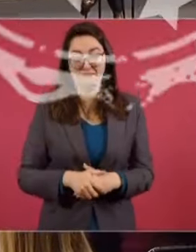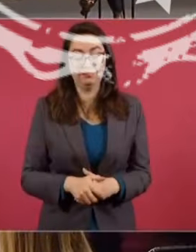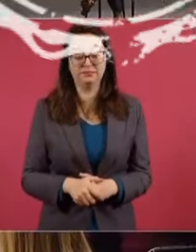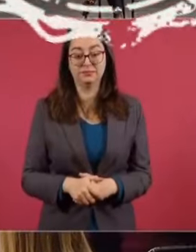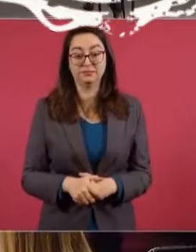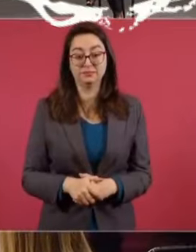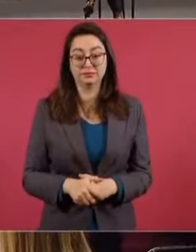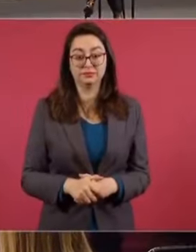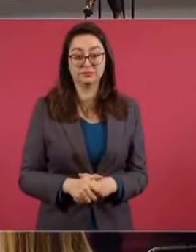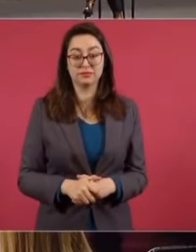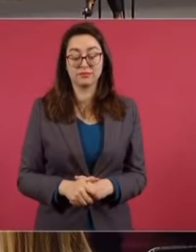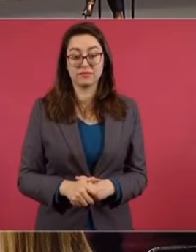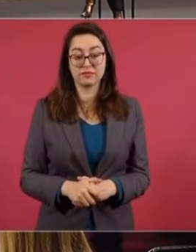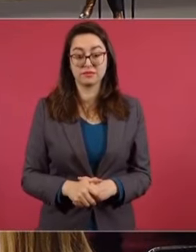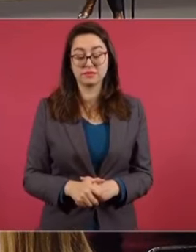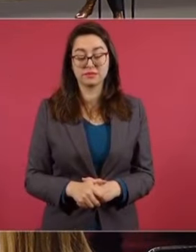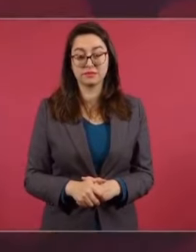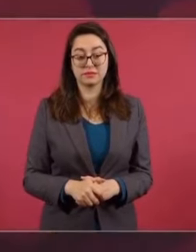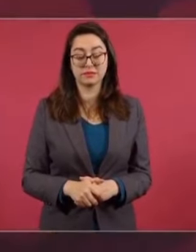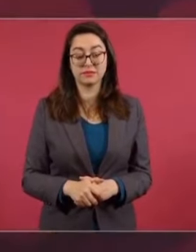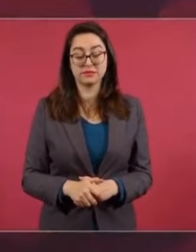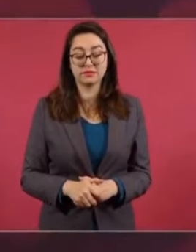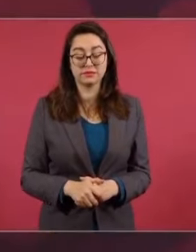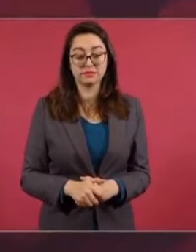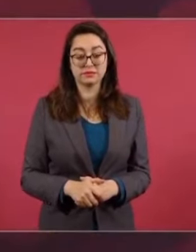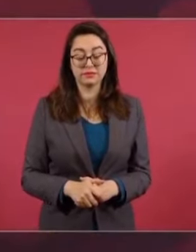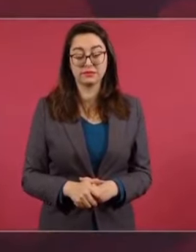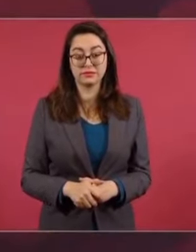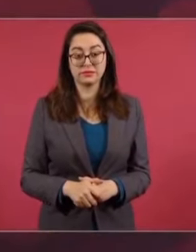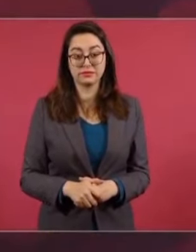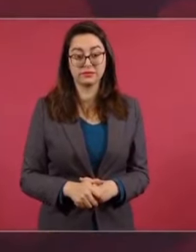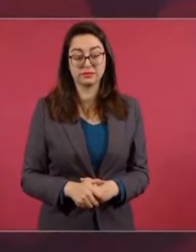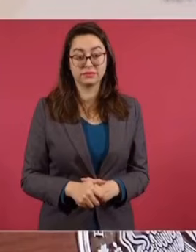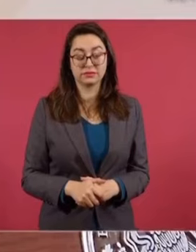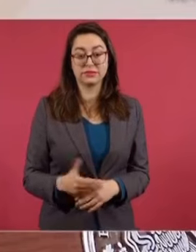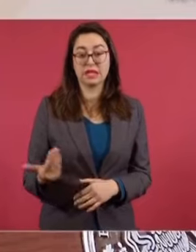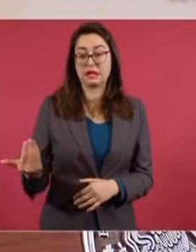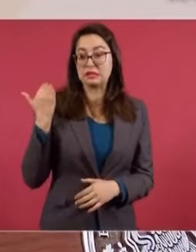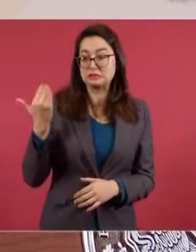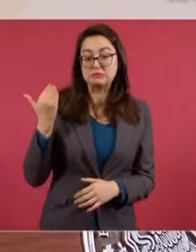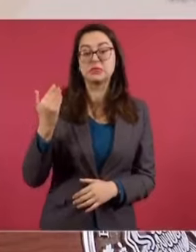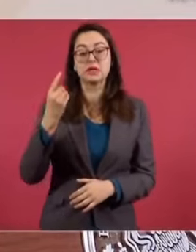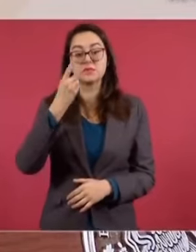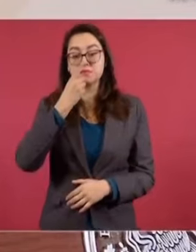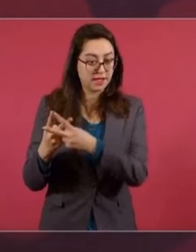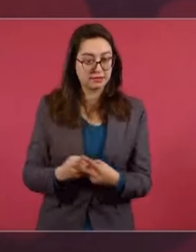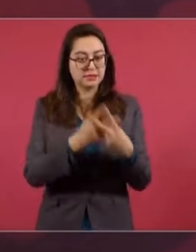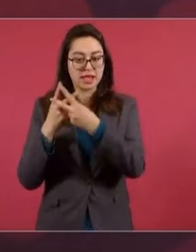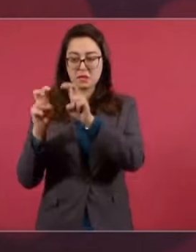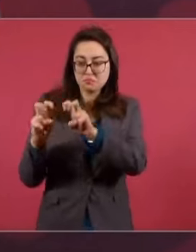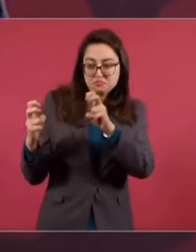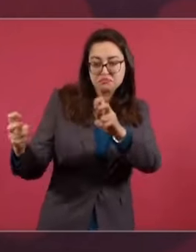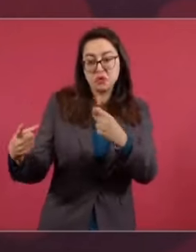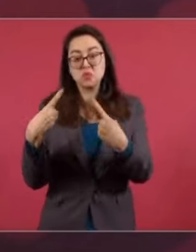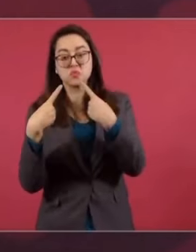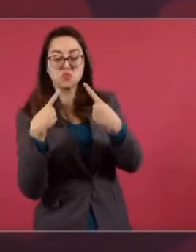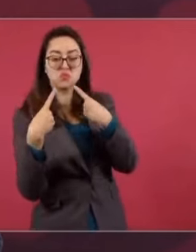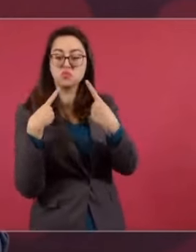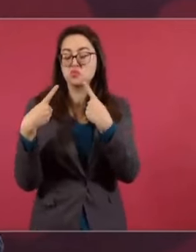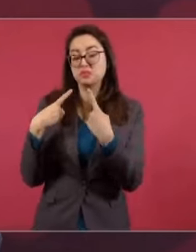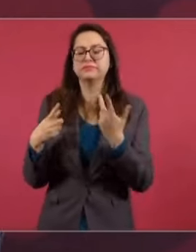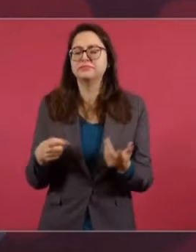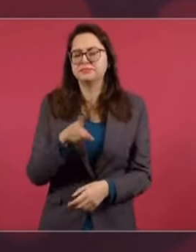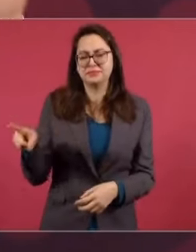El otro día me informaban del comentario de los analistas de Televisa, que se recibe en